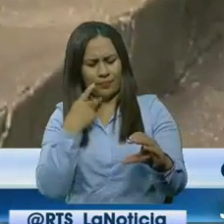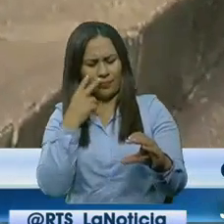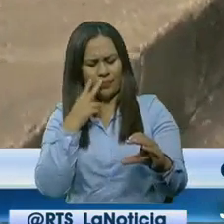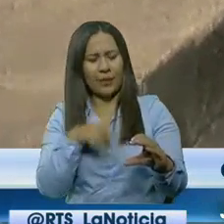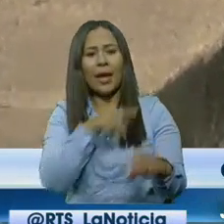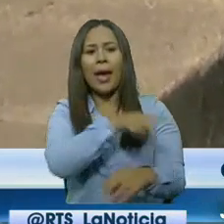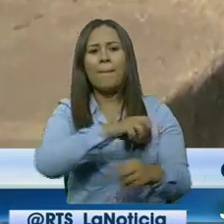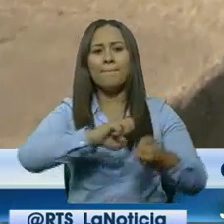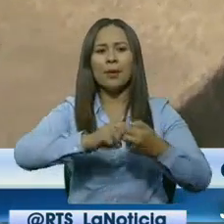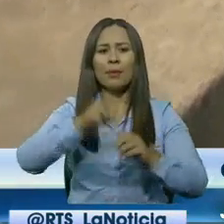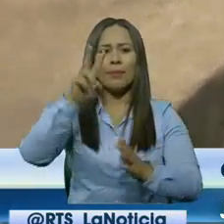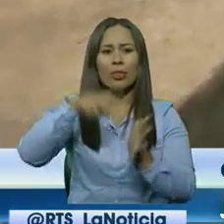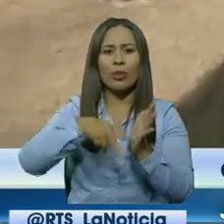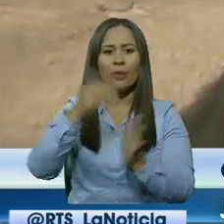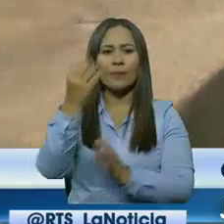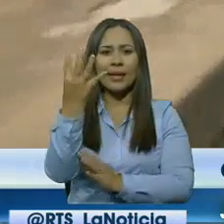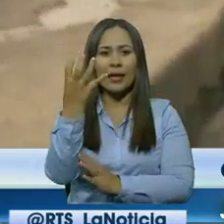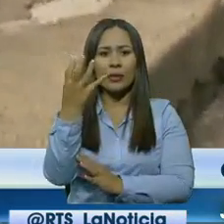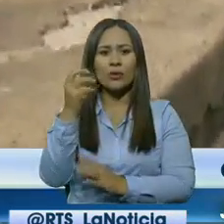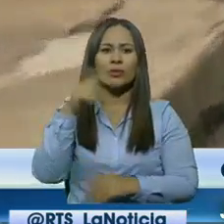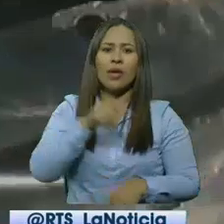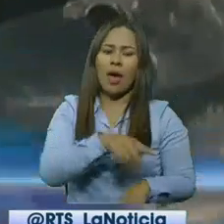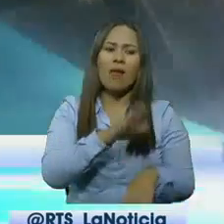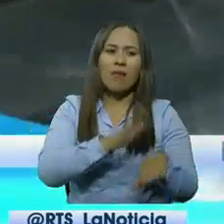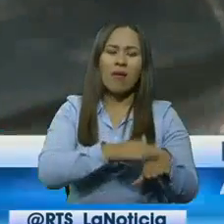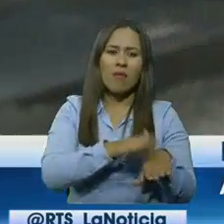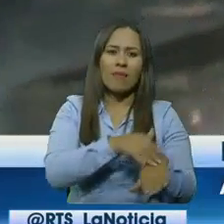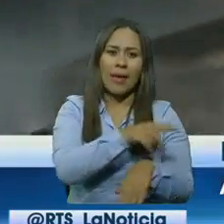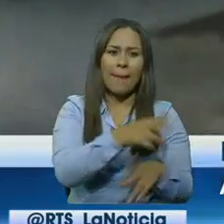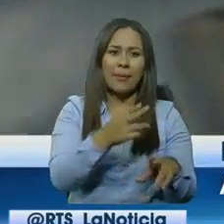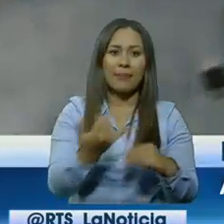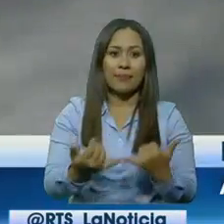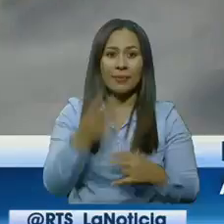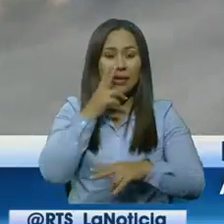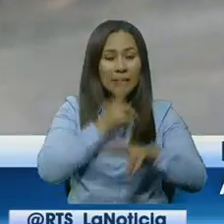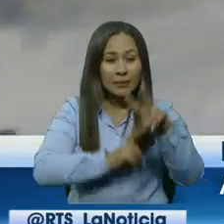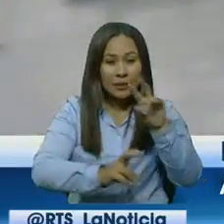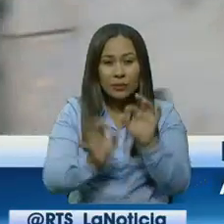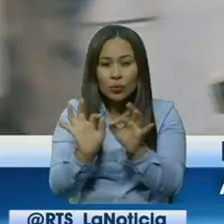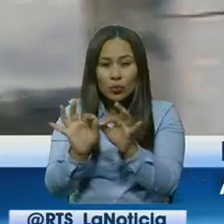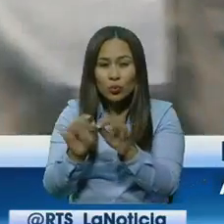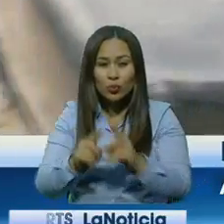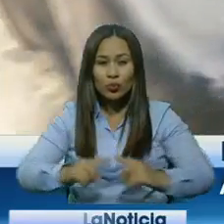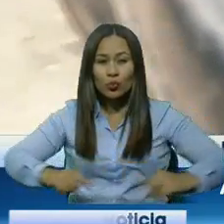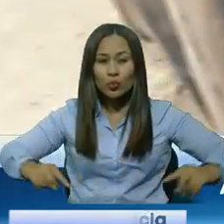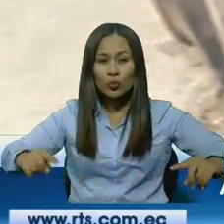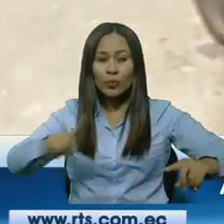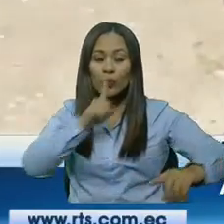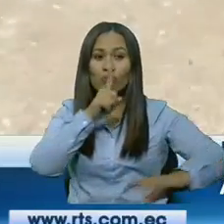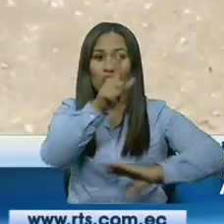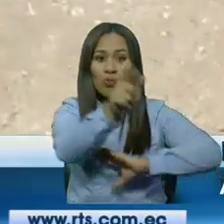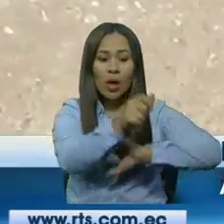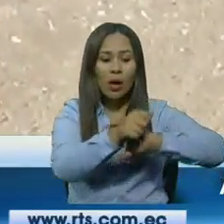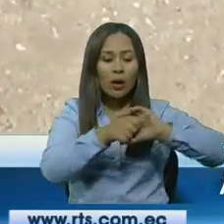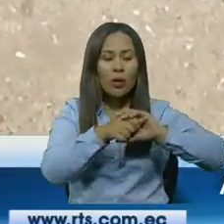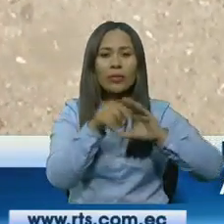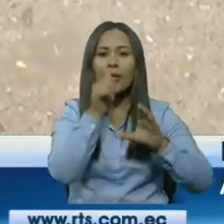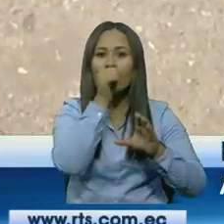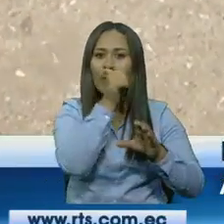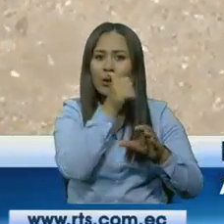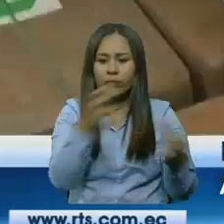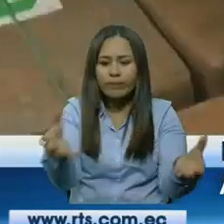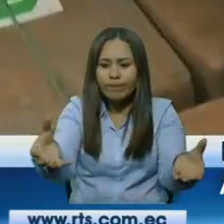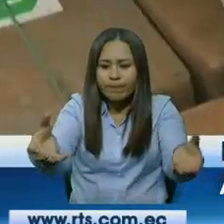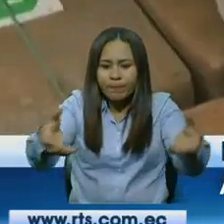una detención, estuvo detenido por el mismo delito. El bien elaborado mecanismo permitía camuflar la sustancia. Según